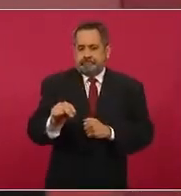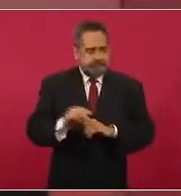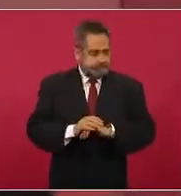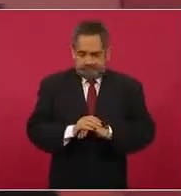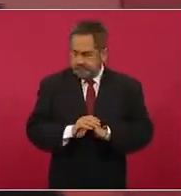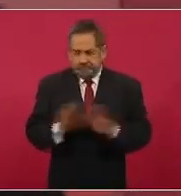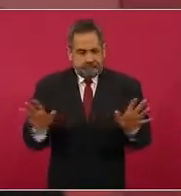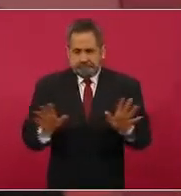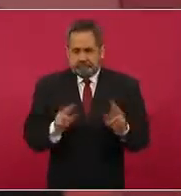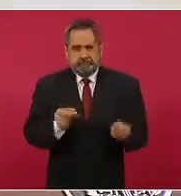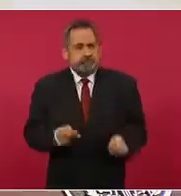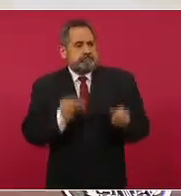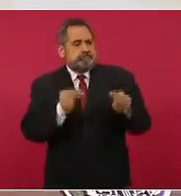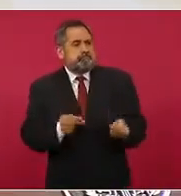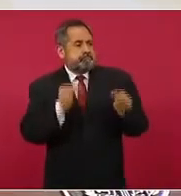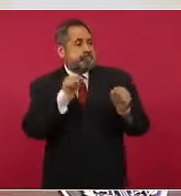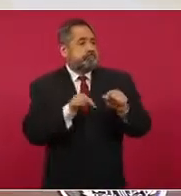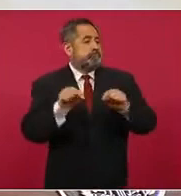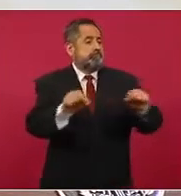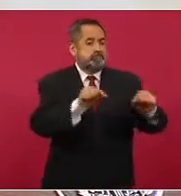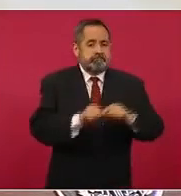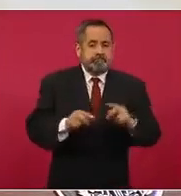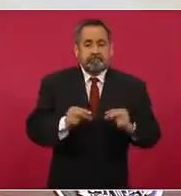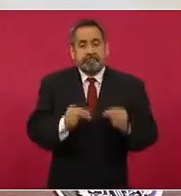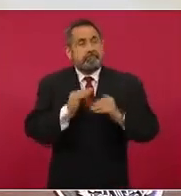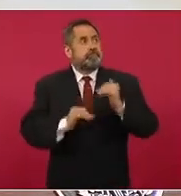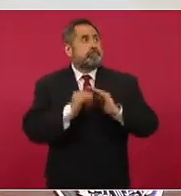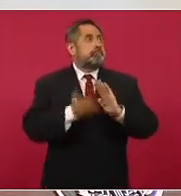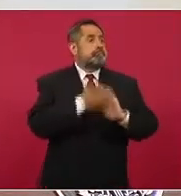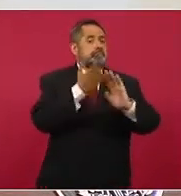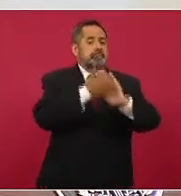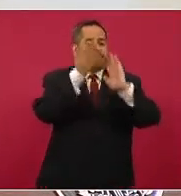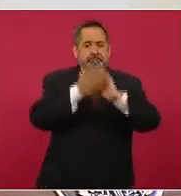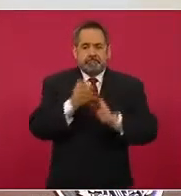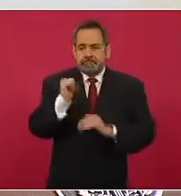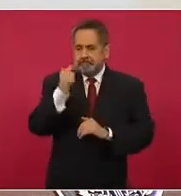nada de negocios inmobiliarios.